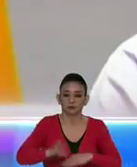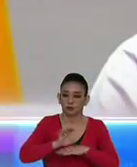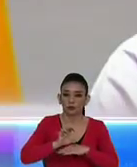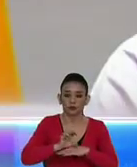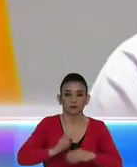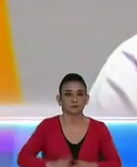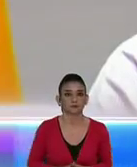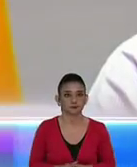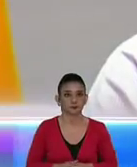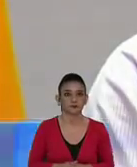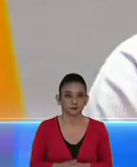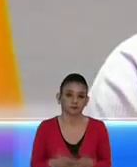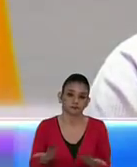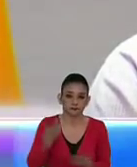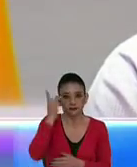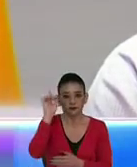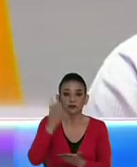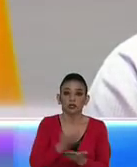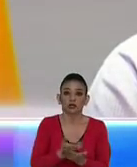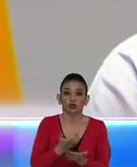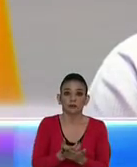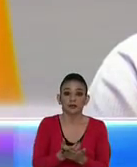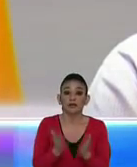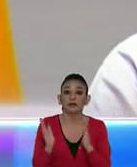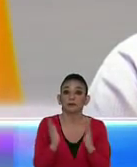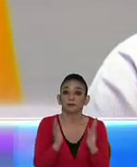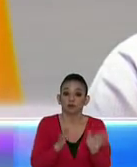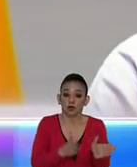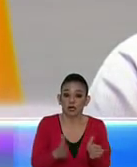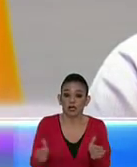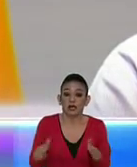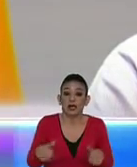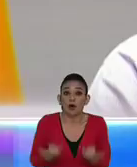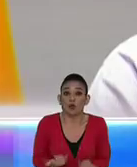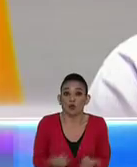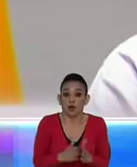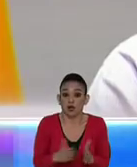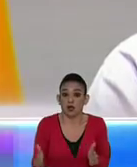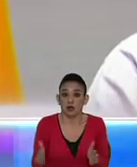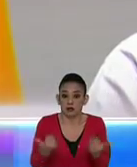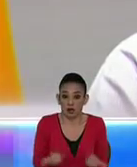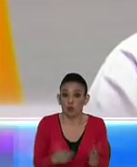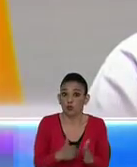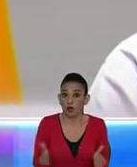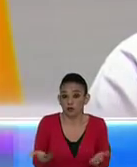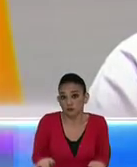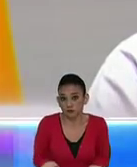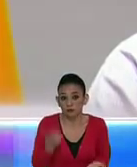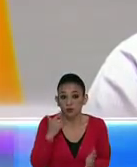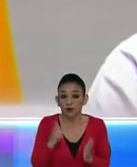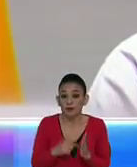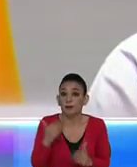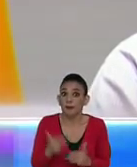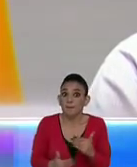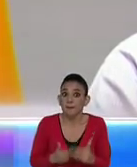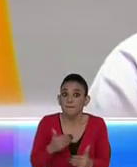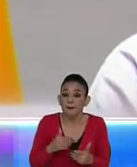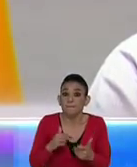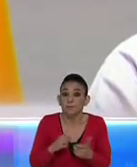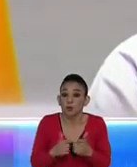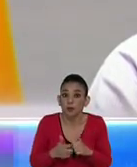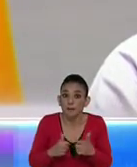Bueno, las medidas son tomadas para el momento. Nosotros entenderemos que si es que la crisis va menguando, habrá